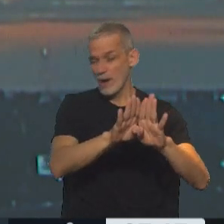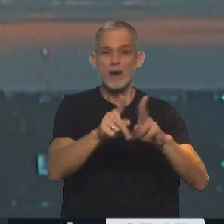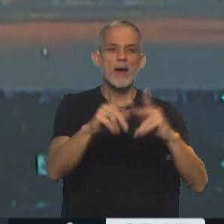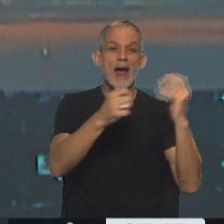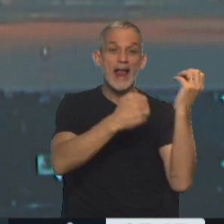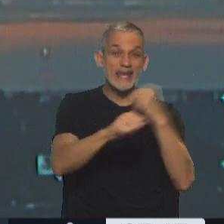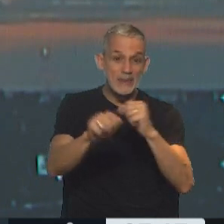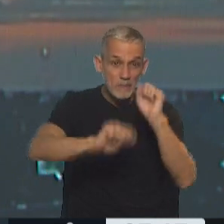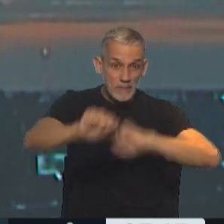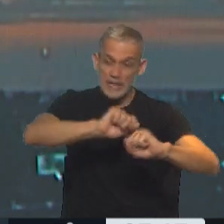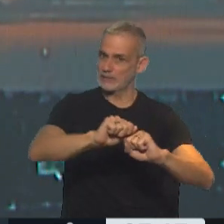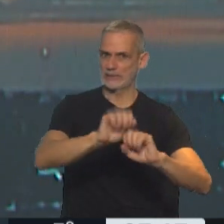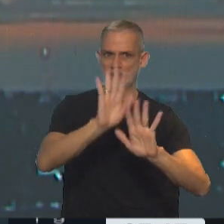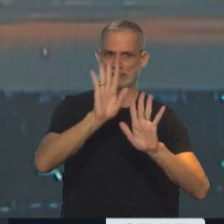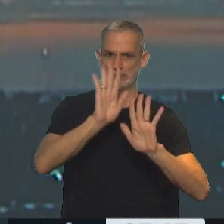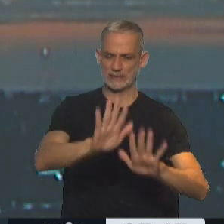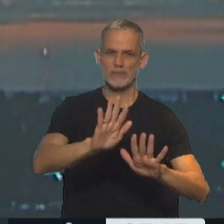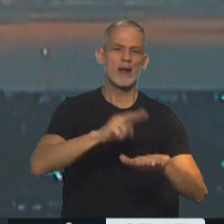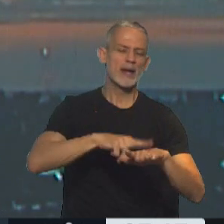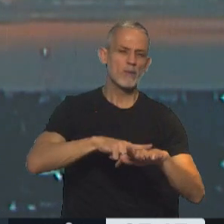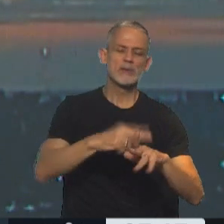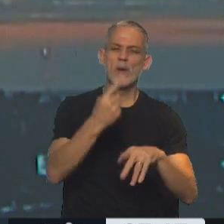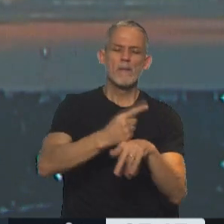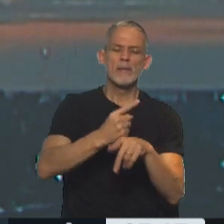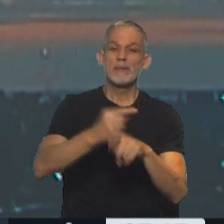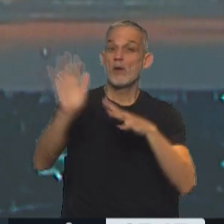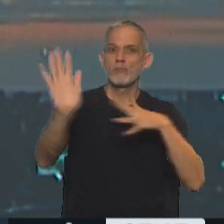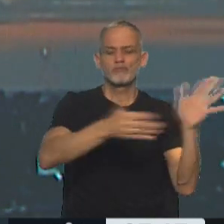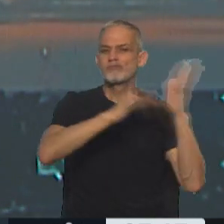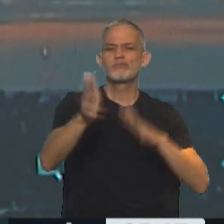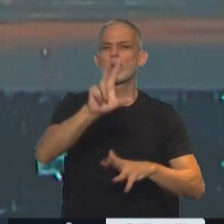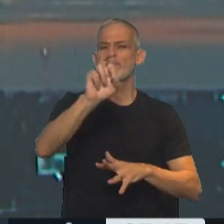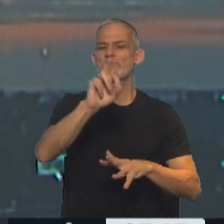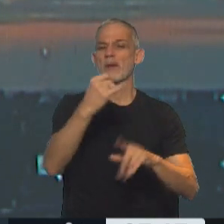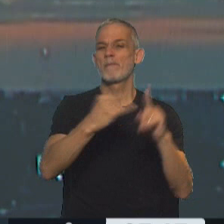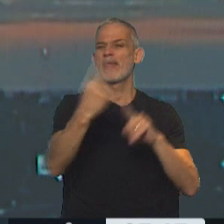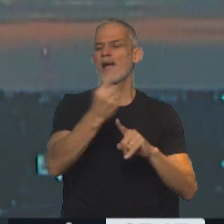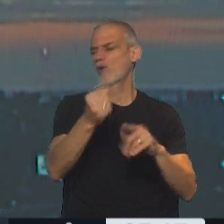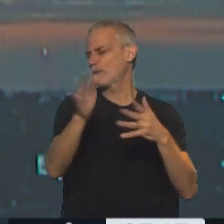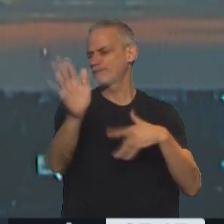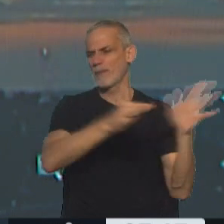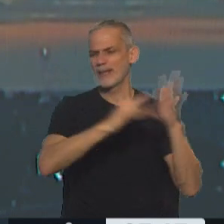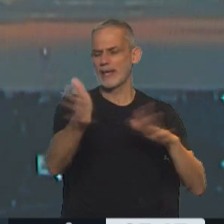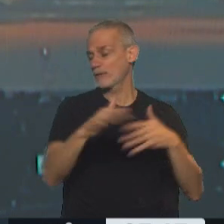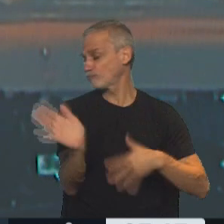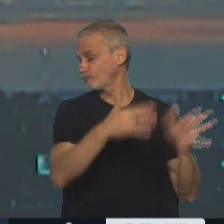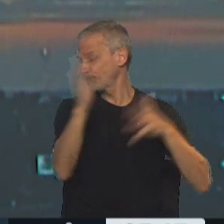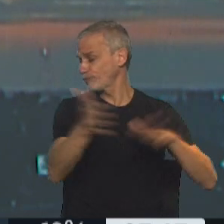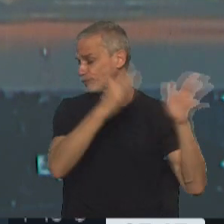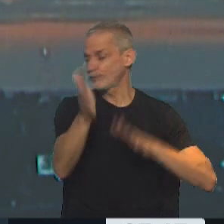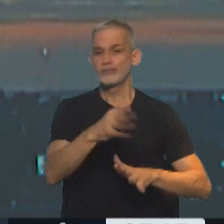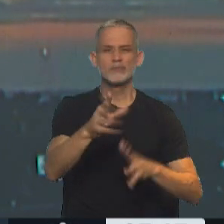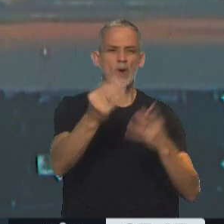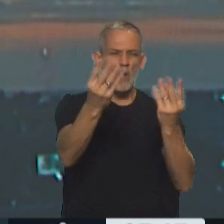una limpieza, bueno, lo que se recomienda es primero ventilarla durante 30 minutos, abrir ventanas, puertas, tratar